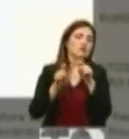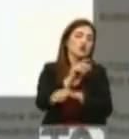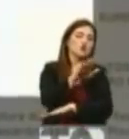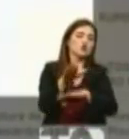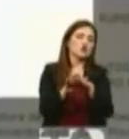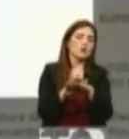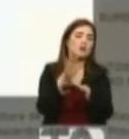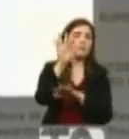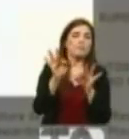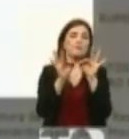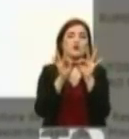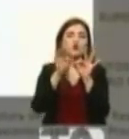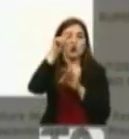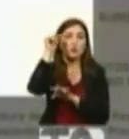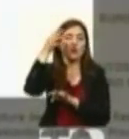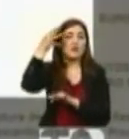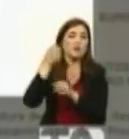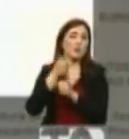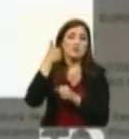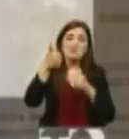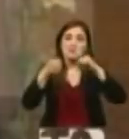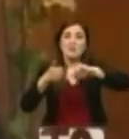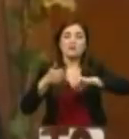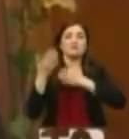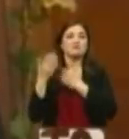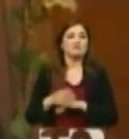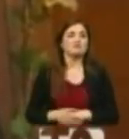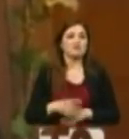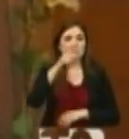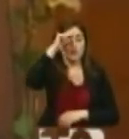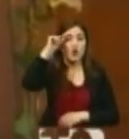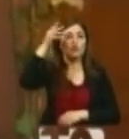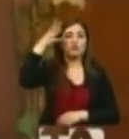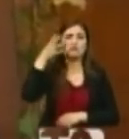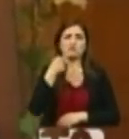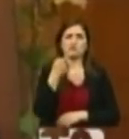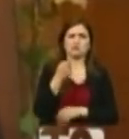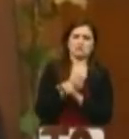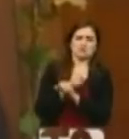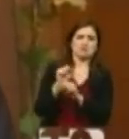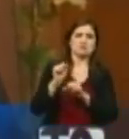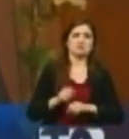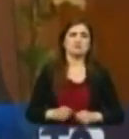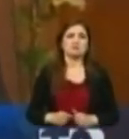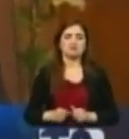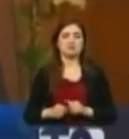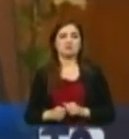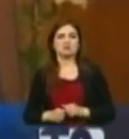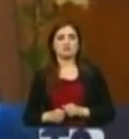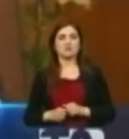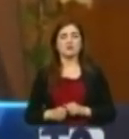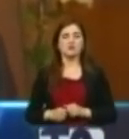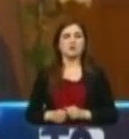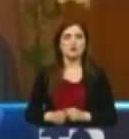las acciones de la prefectura por 79.300 dólares. Gustavo Baroja defiende la inversión. Usted no va a ver que se esté utilizando